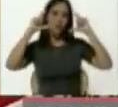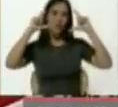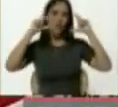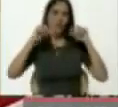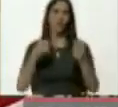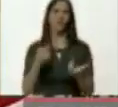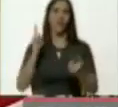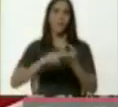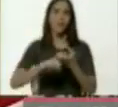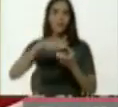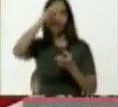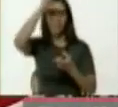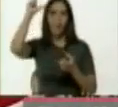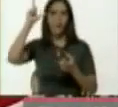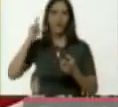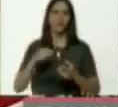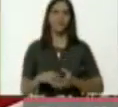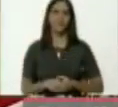Lilian Tintori.